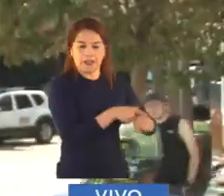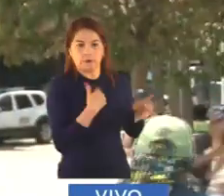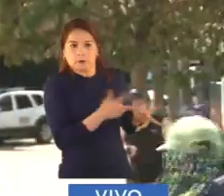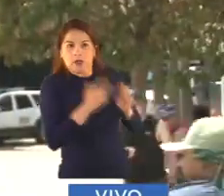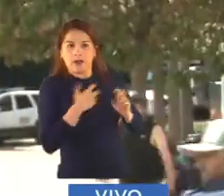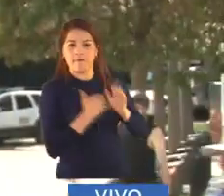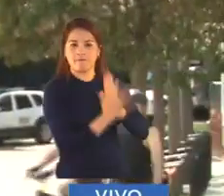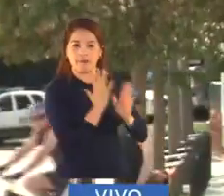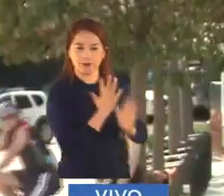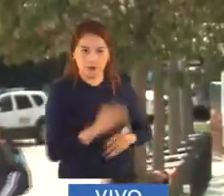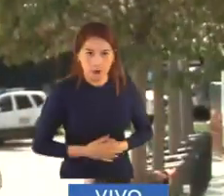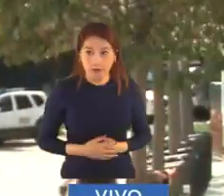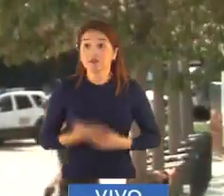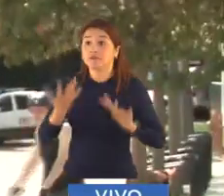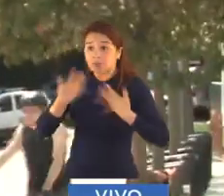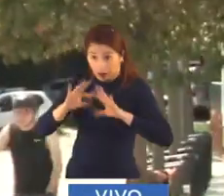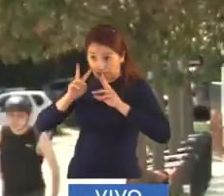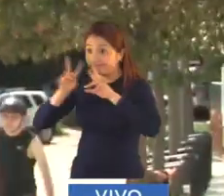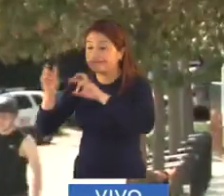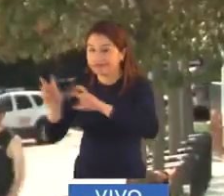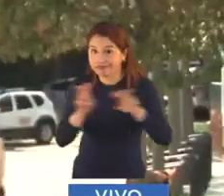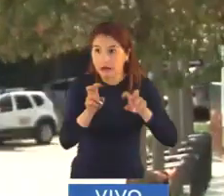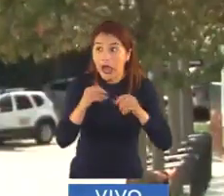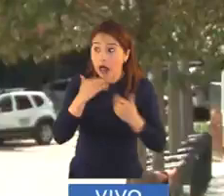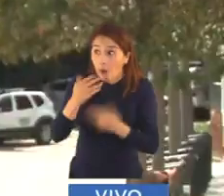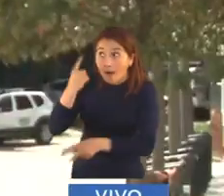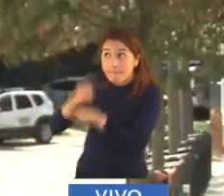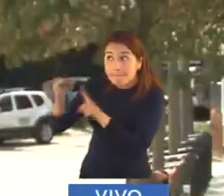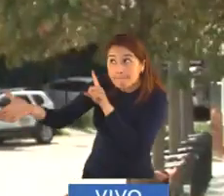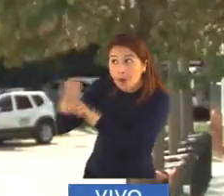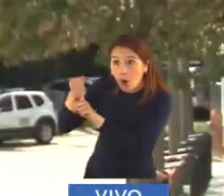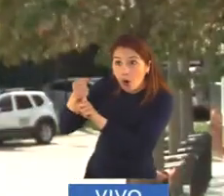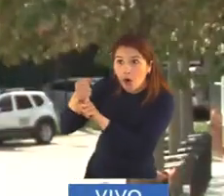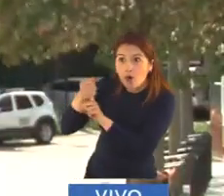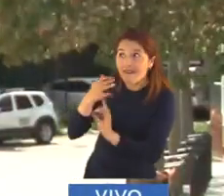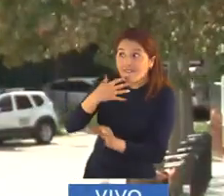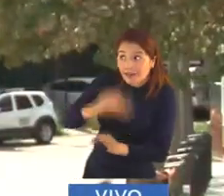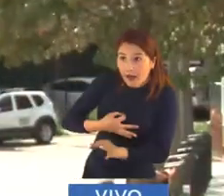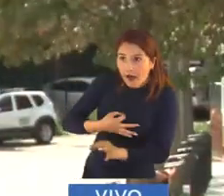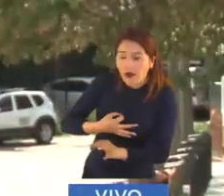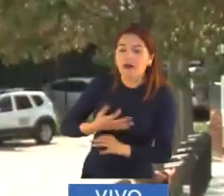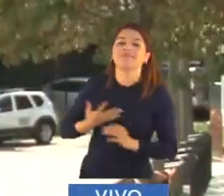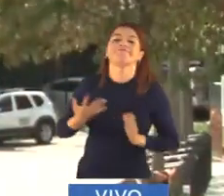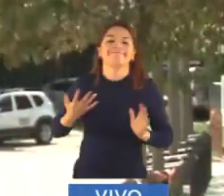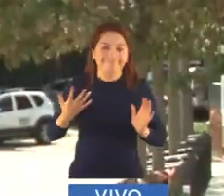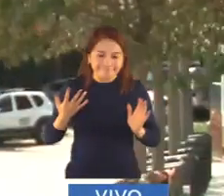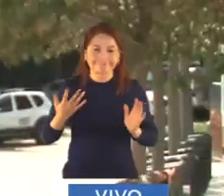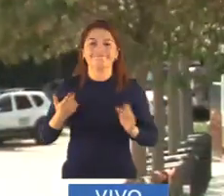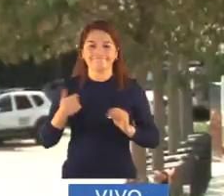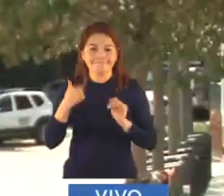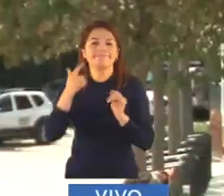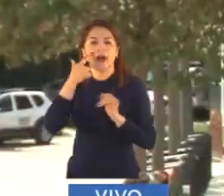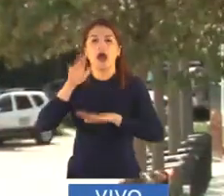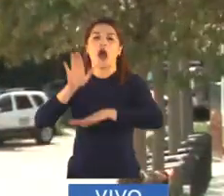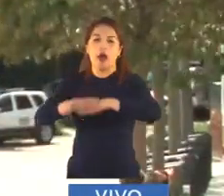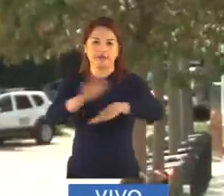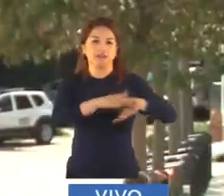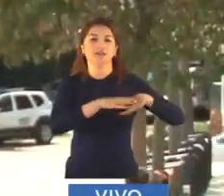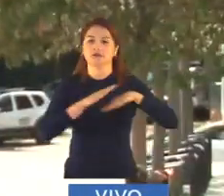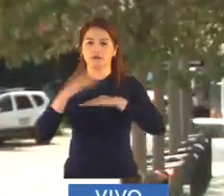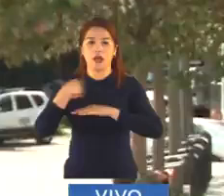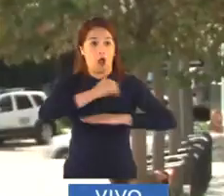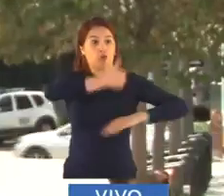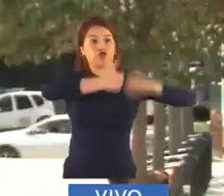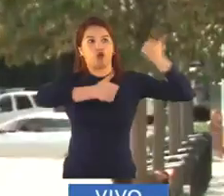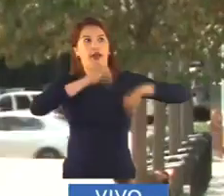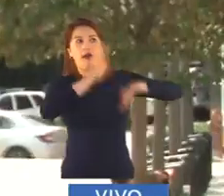adelantando las investigaciones y que de ser cierto que esto sí está ocurriendo en ese municipio, pues alertarán a todas las